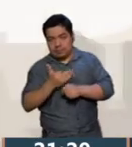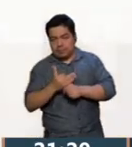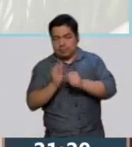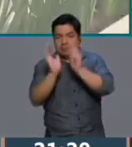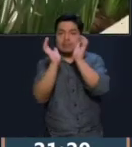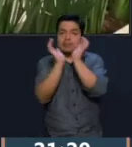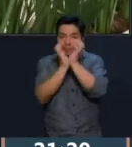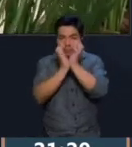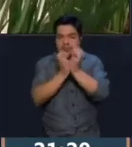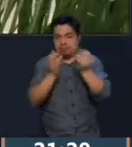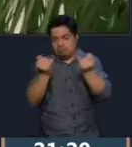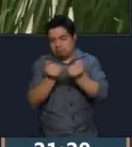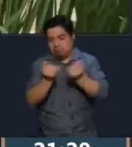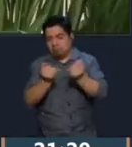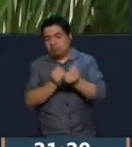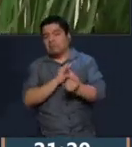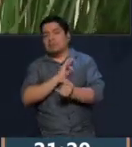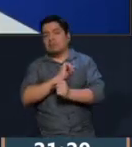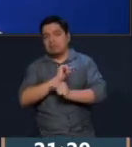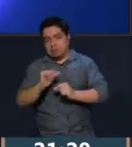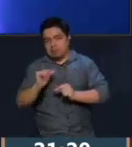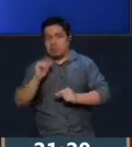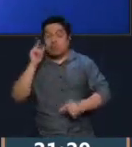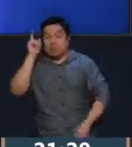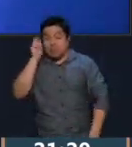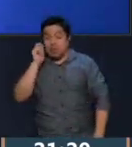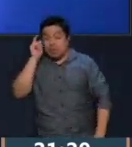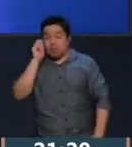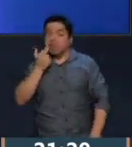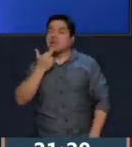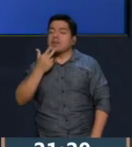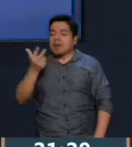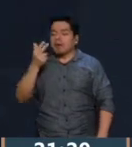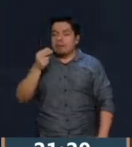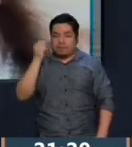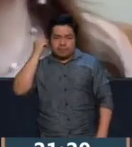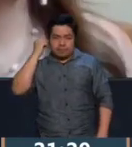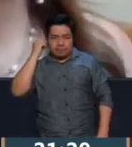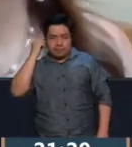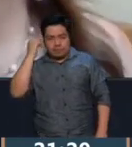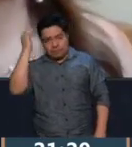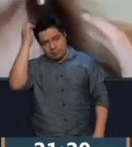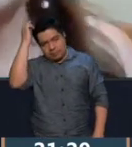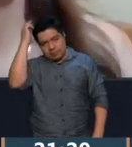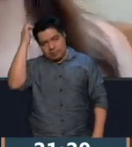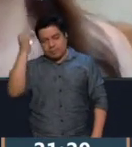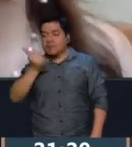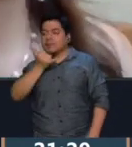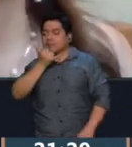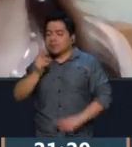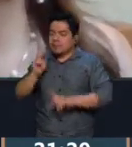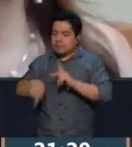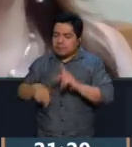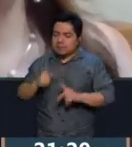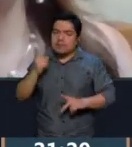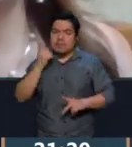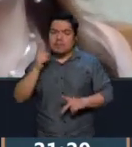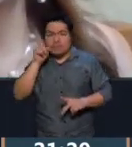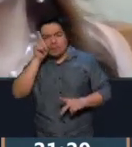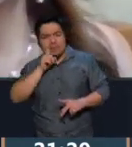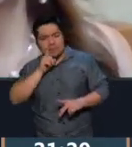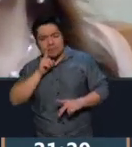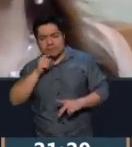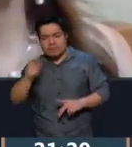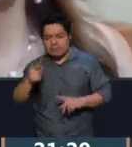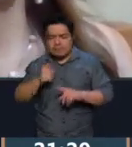ISSSTE, pues puedan jubilarse con mejores pensiones. Eso fue parte, perdón que lo interrumpa, diputada, pero eso fue parte de lo